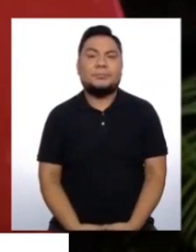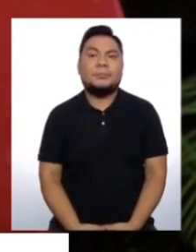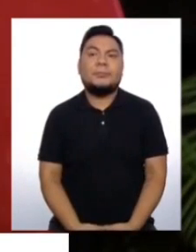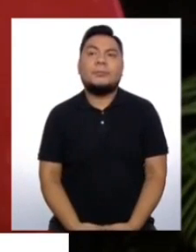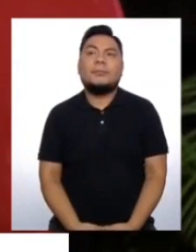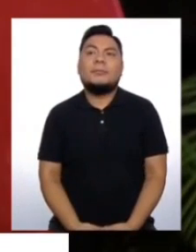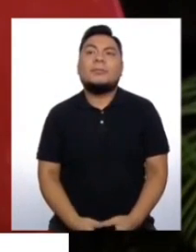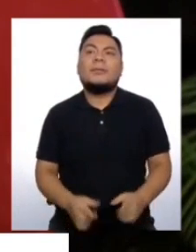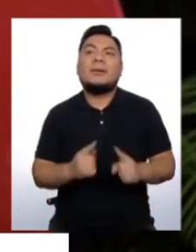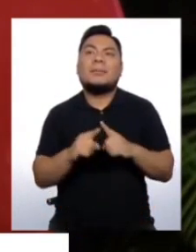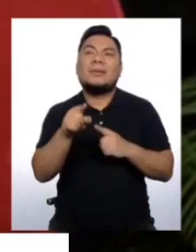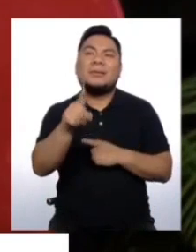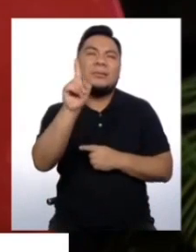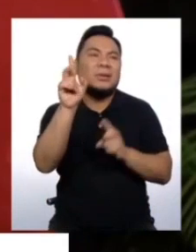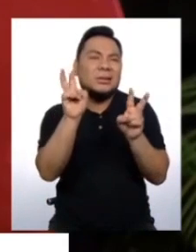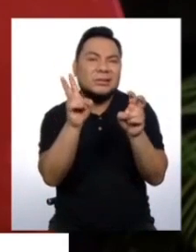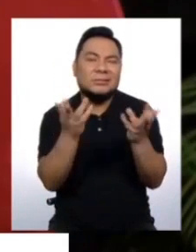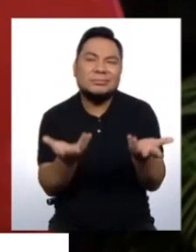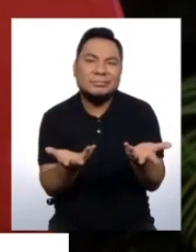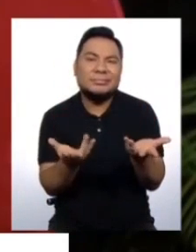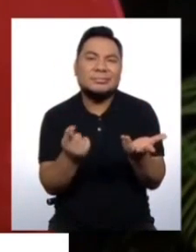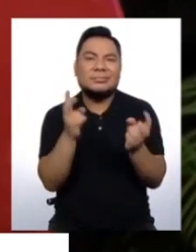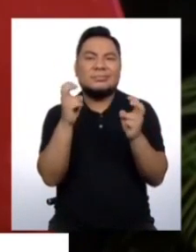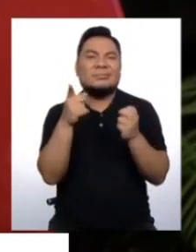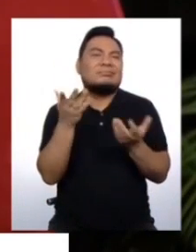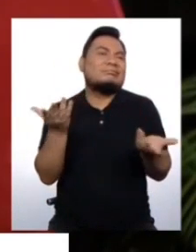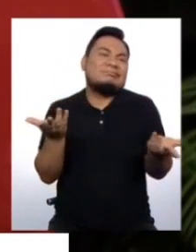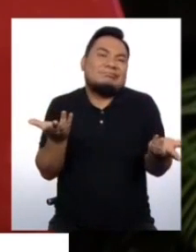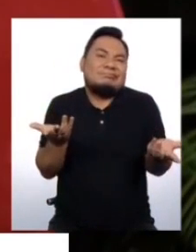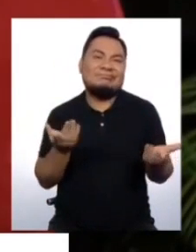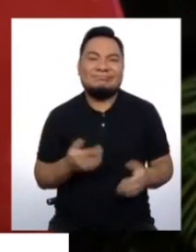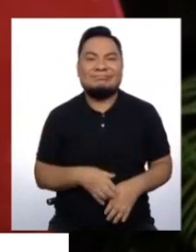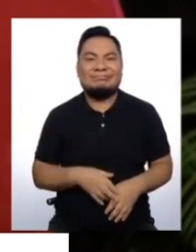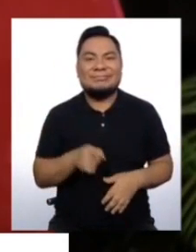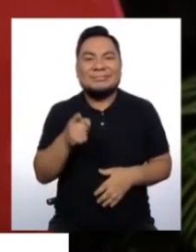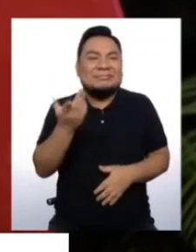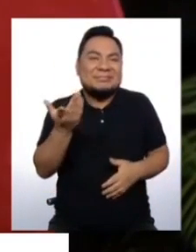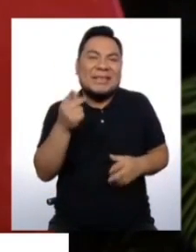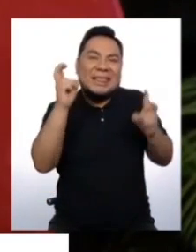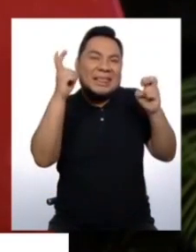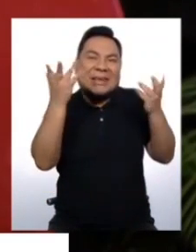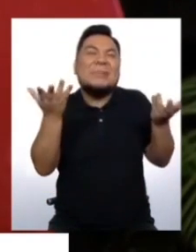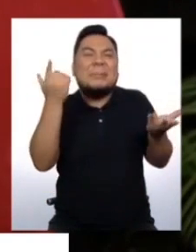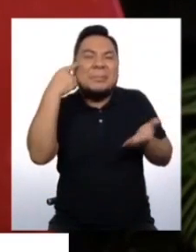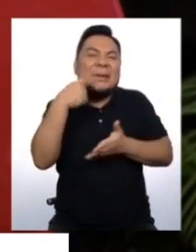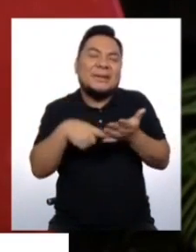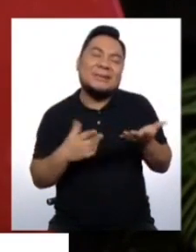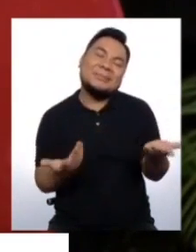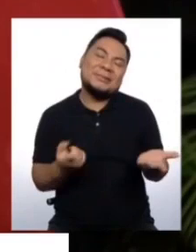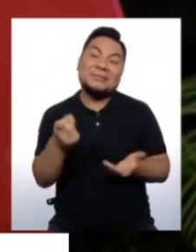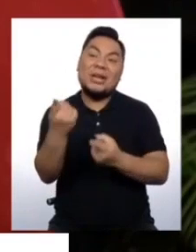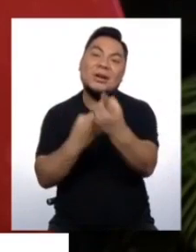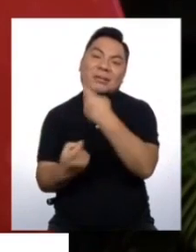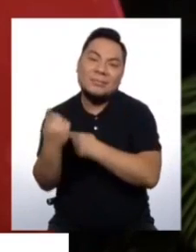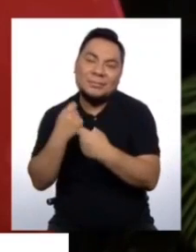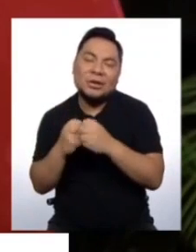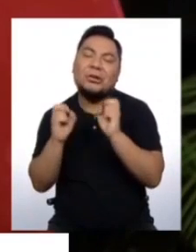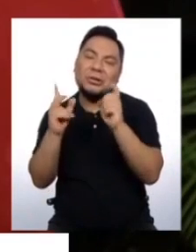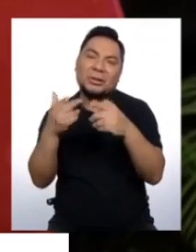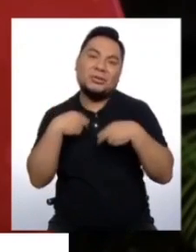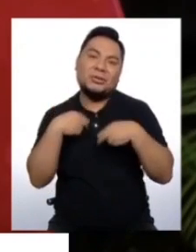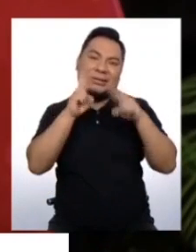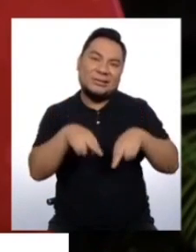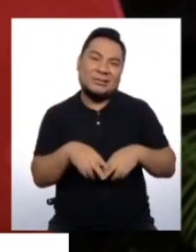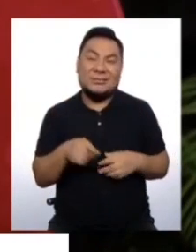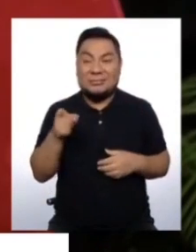Pero eso es un tema absolutamente anecdótico, que hay que responderlo por la transparencia que se requiere, ¿no? Porque yo